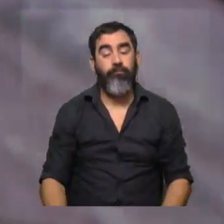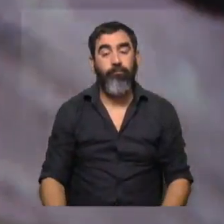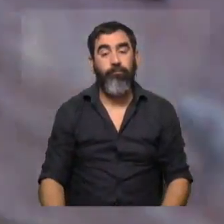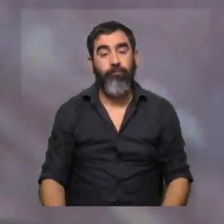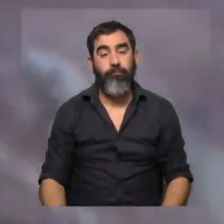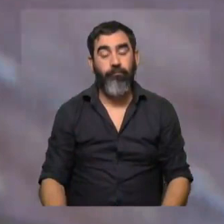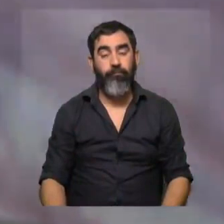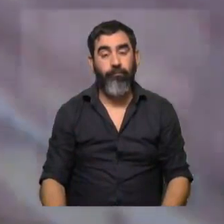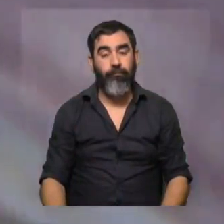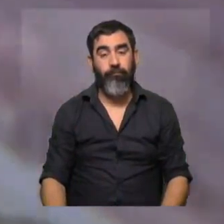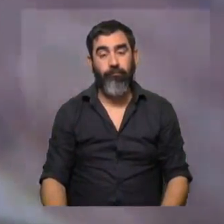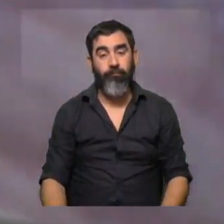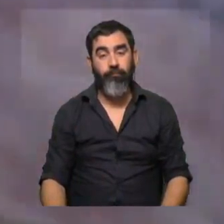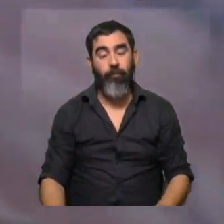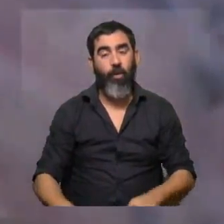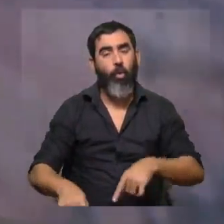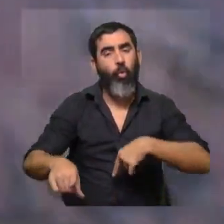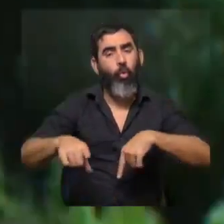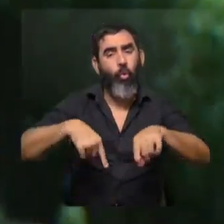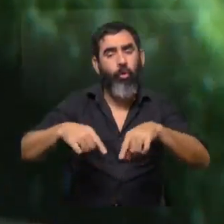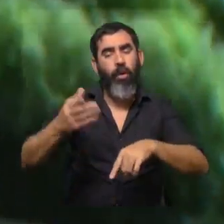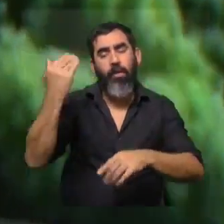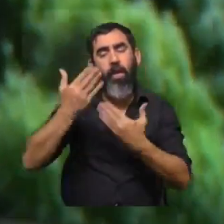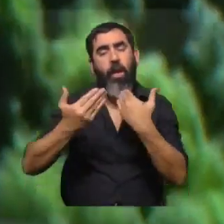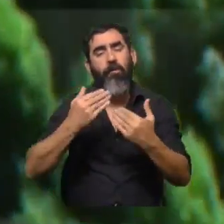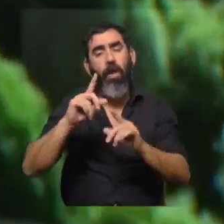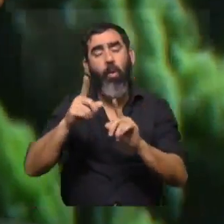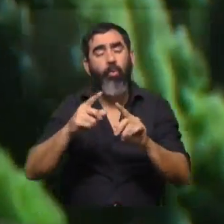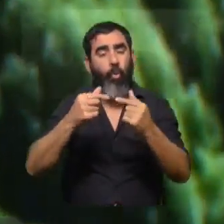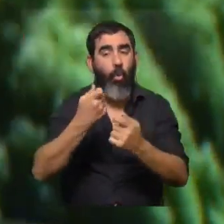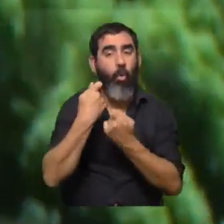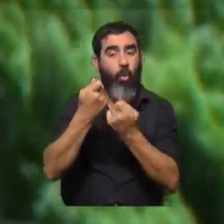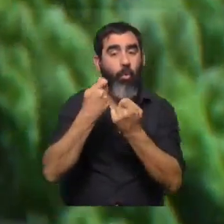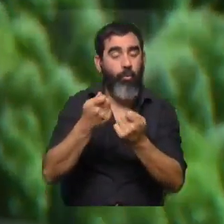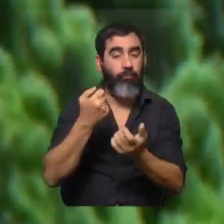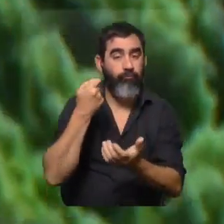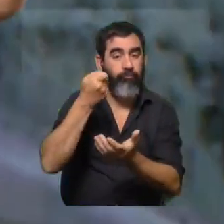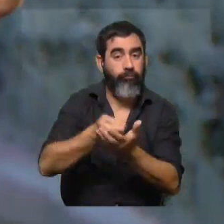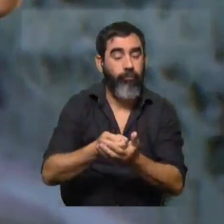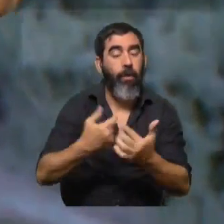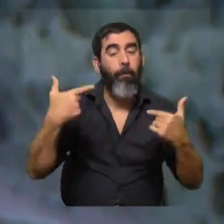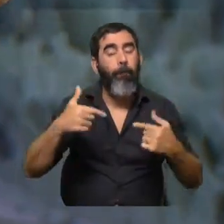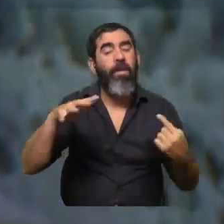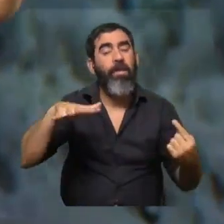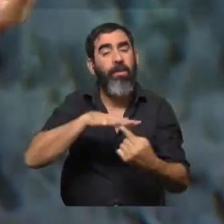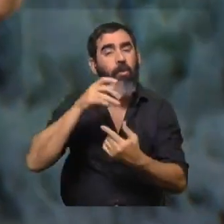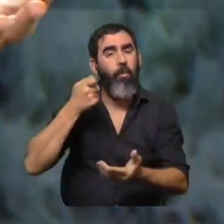Amarilla, ¿se coordinan? Usted hablaba hace un ratito de algunos de los costos asociados a todo esto. ¿El Ministerio de Ambiente financia, coordina